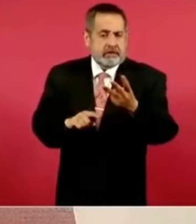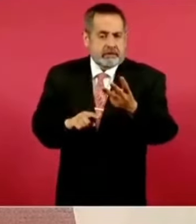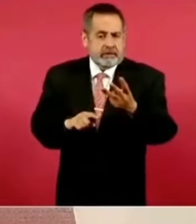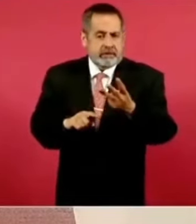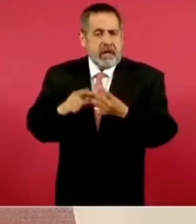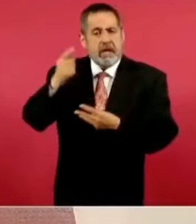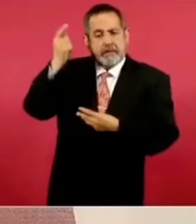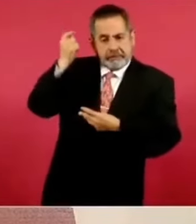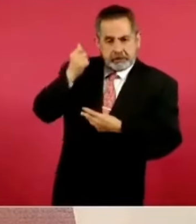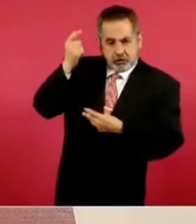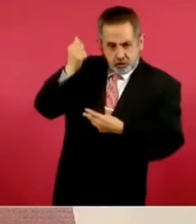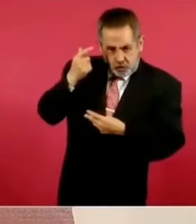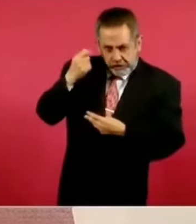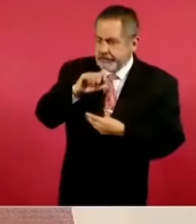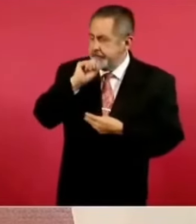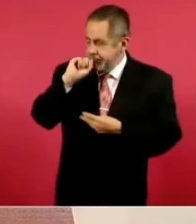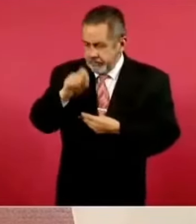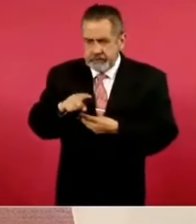pensiones,